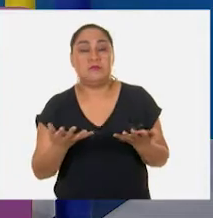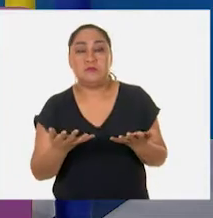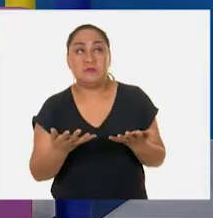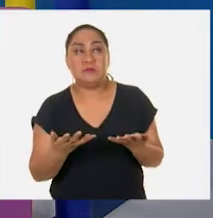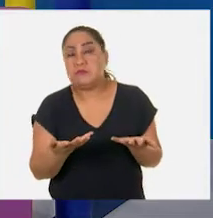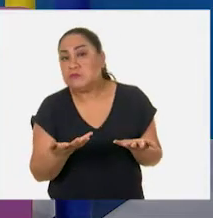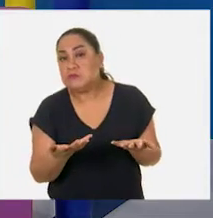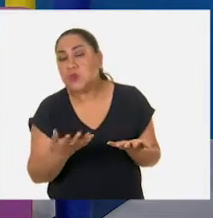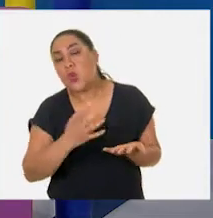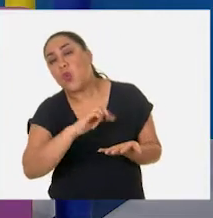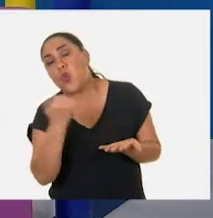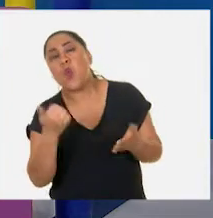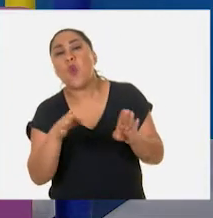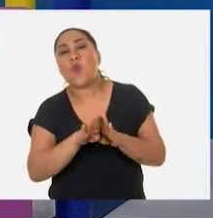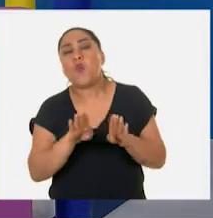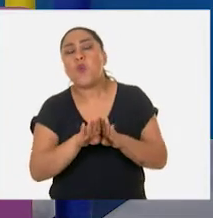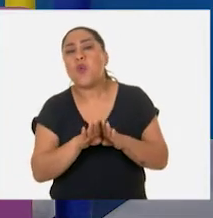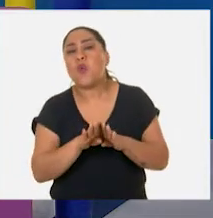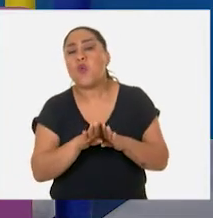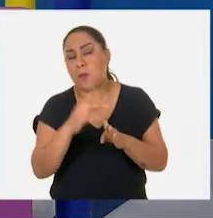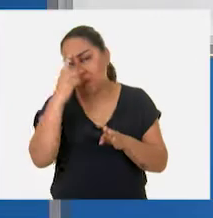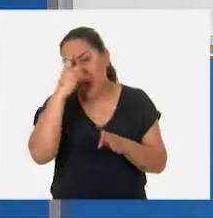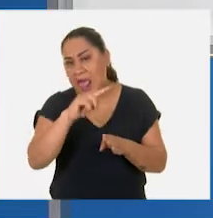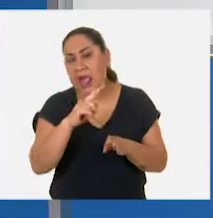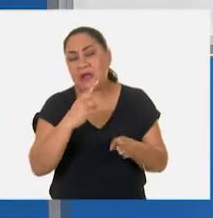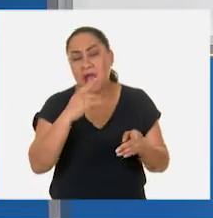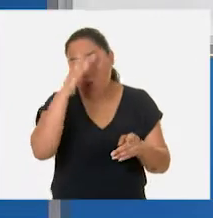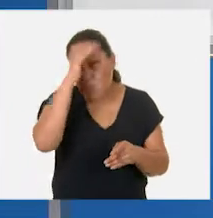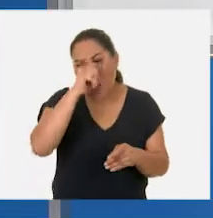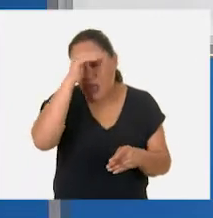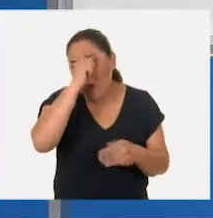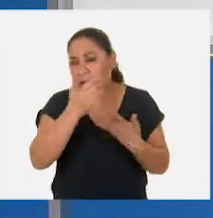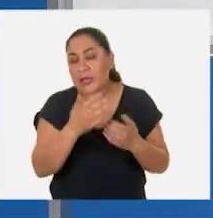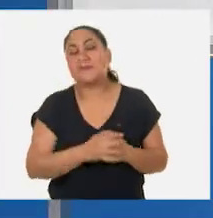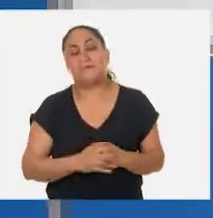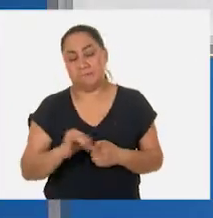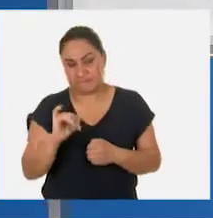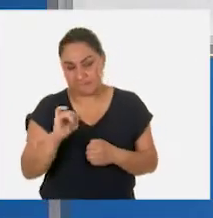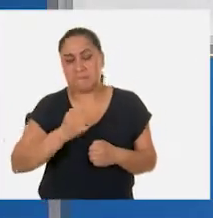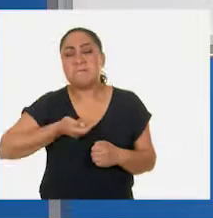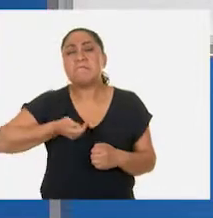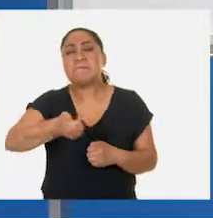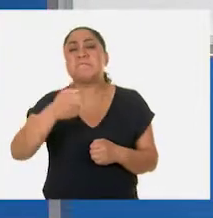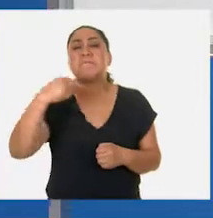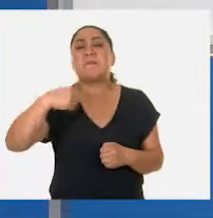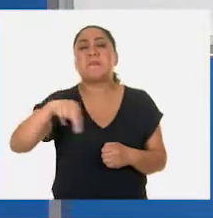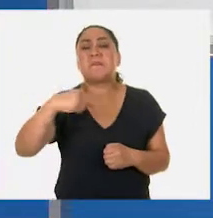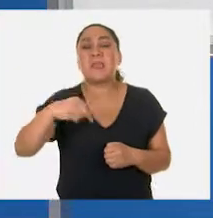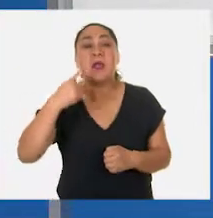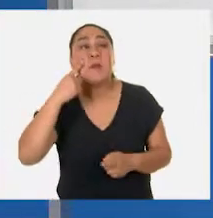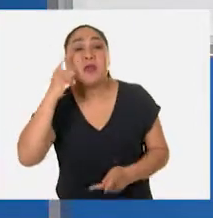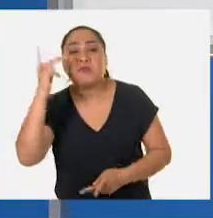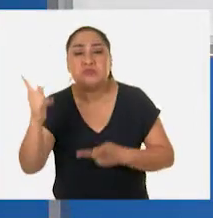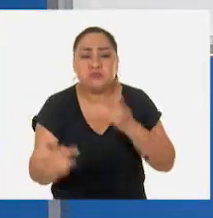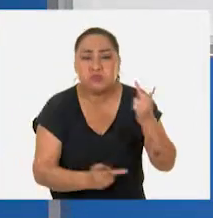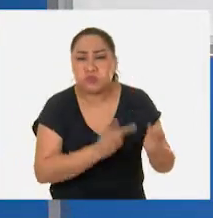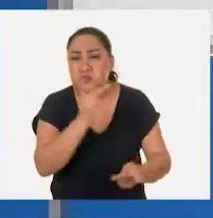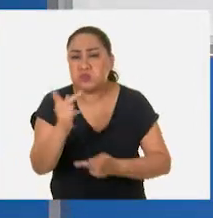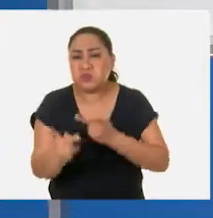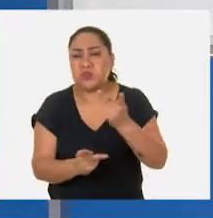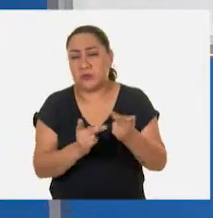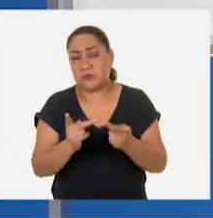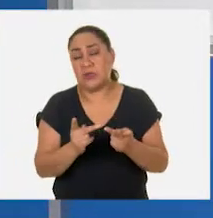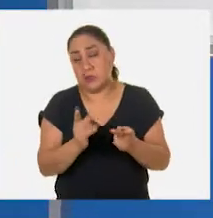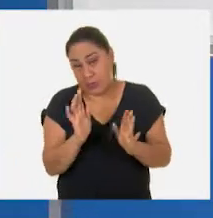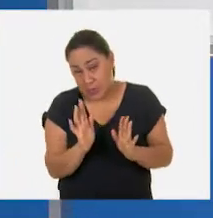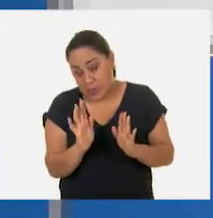otra forma de resolver democráticamente los temas? Claro que sí. A esa forma se le llama consenso. Es decir, se llega